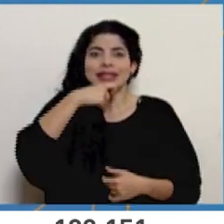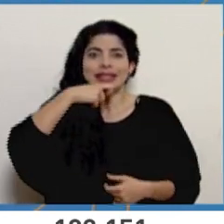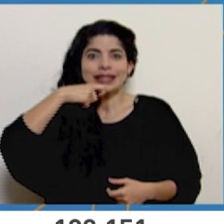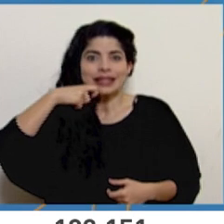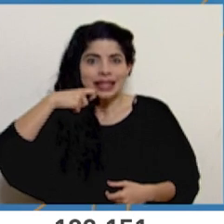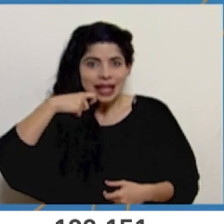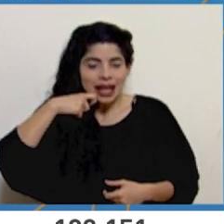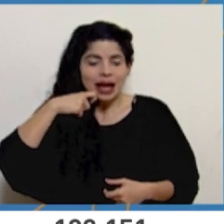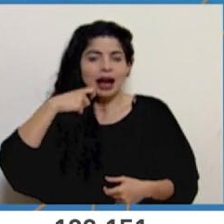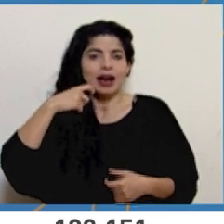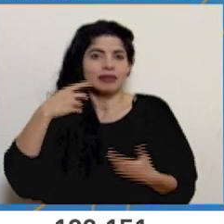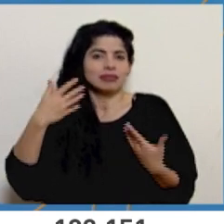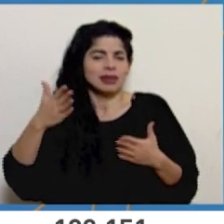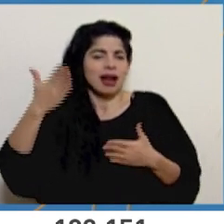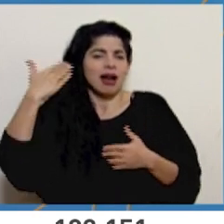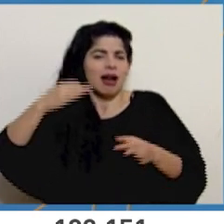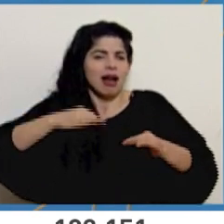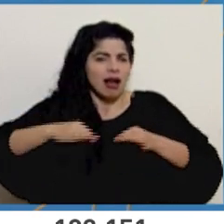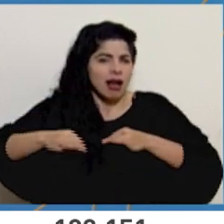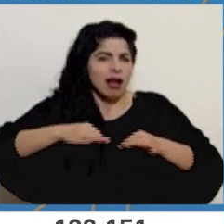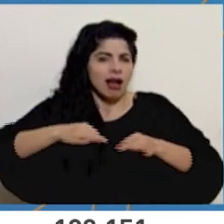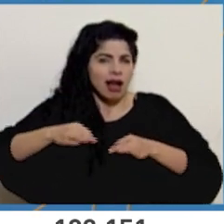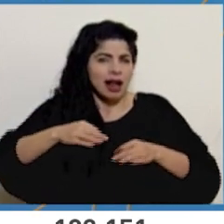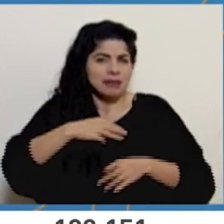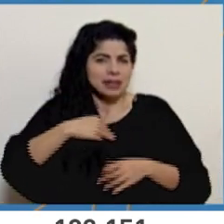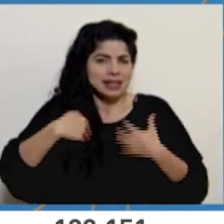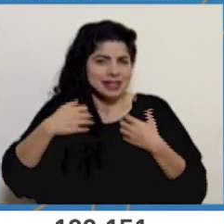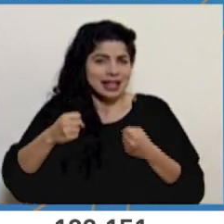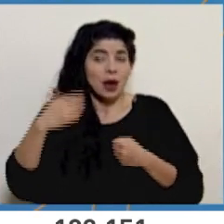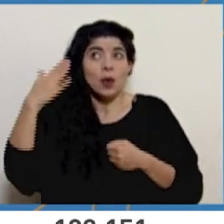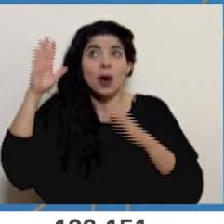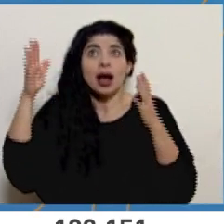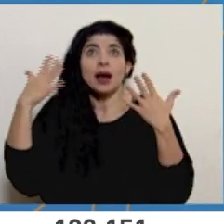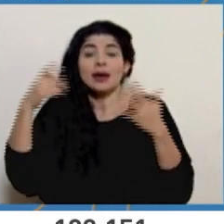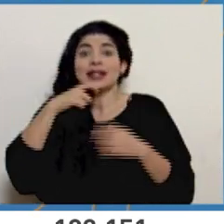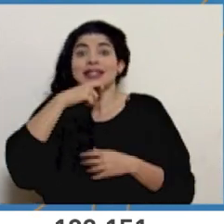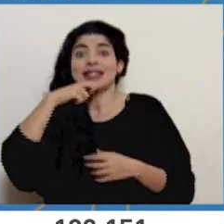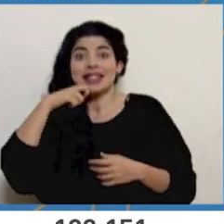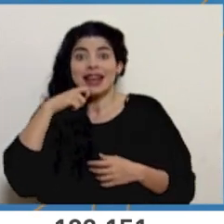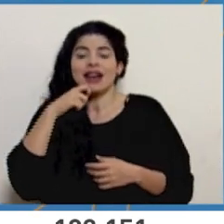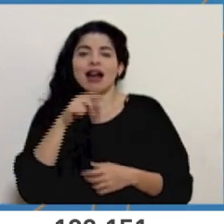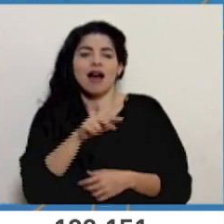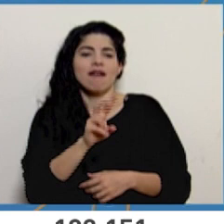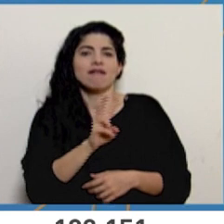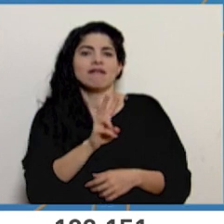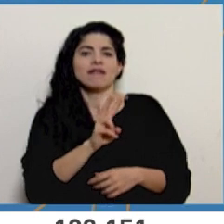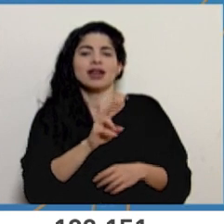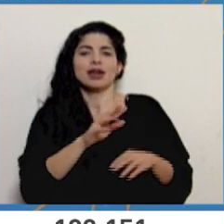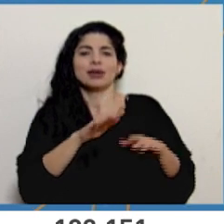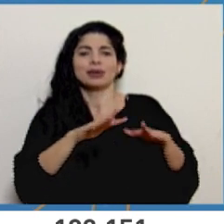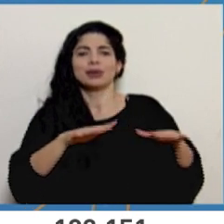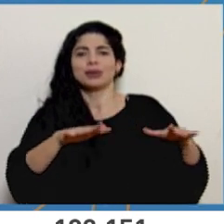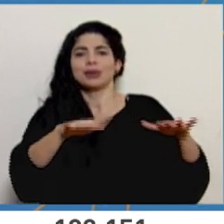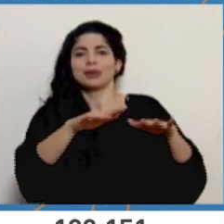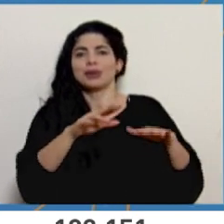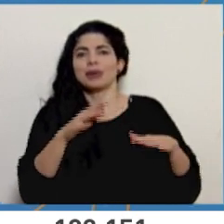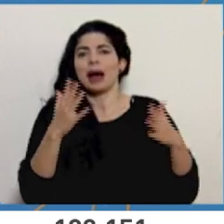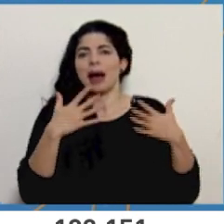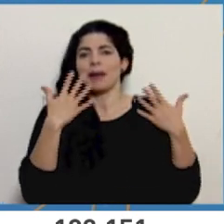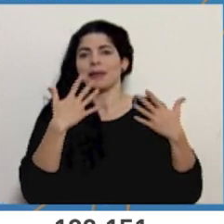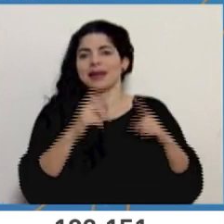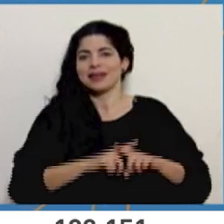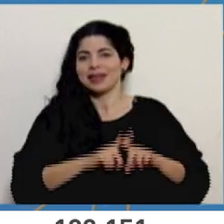ya ha sido ampliamente explicado también por el señor ministro de Salud, cuál es el comportamiento que estos factores ambientales